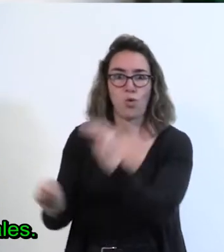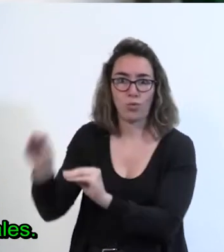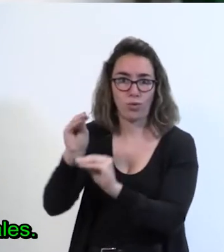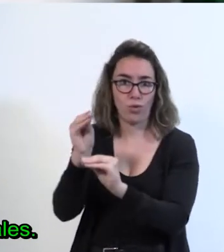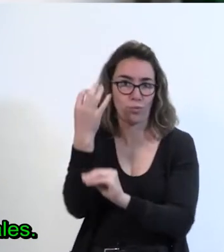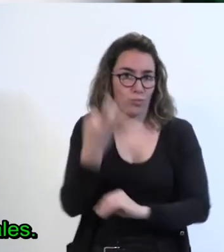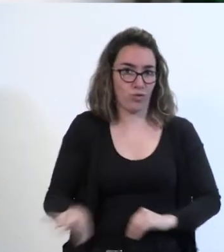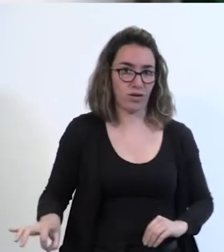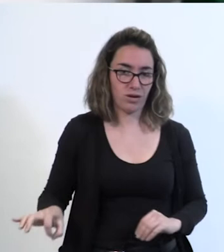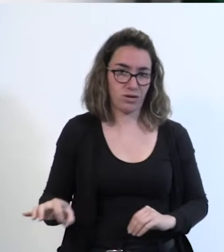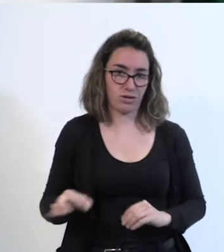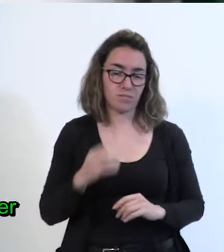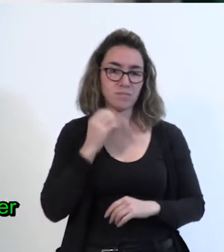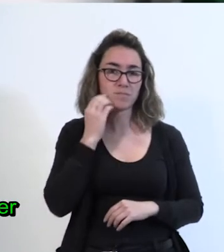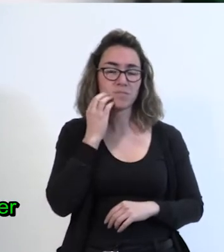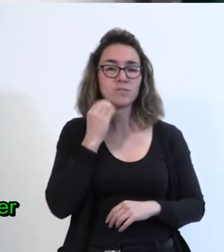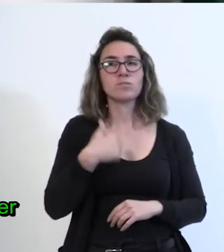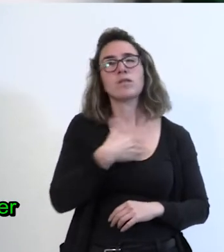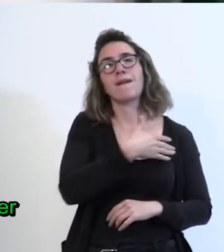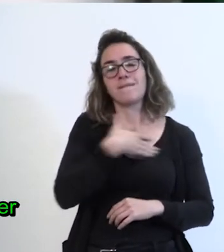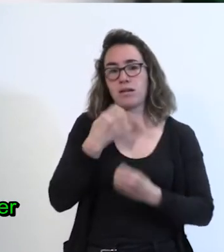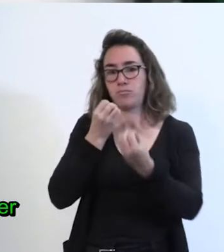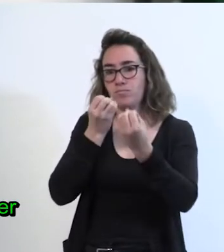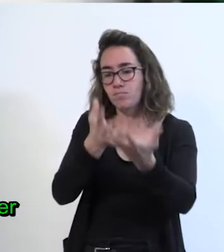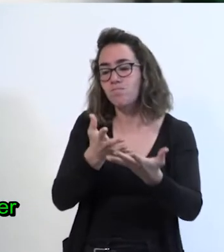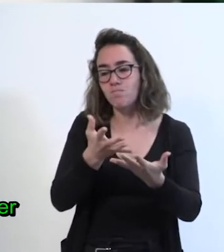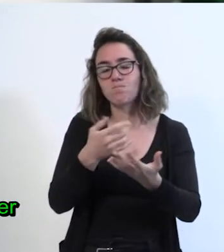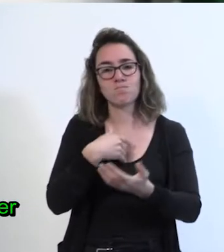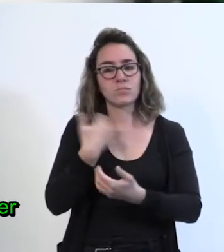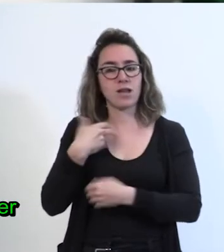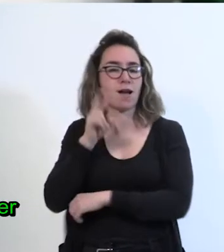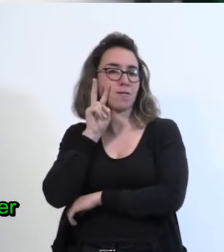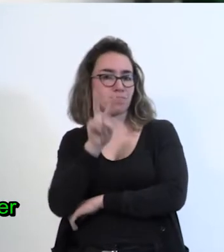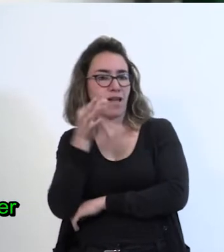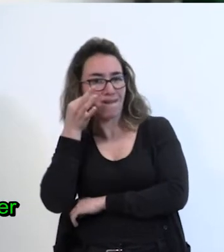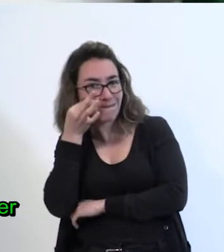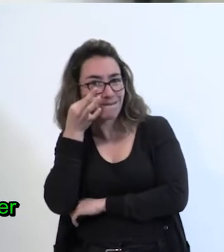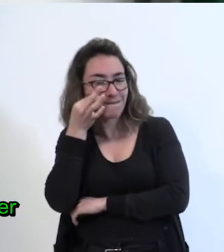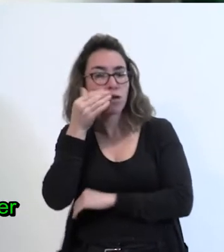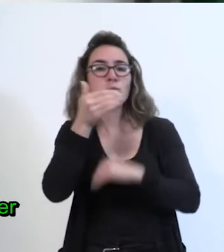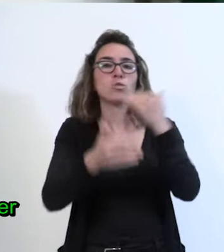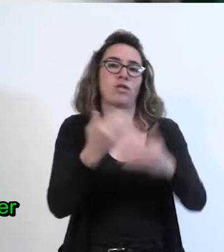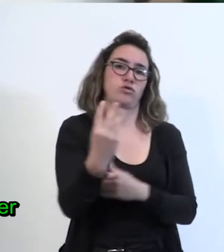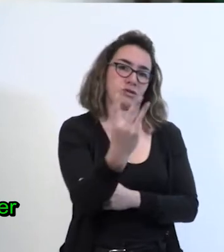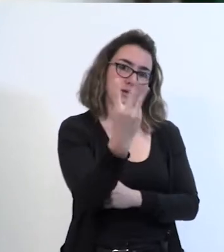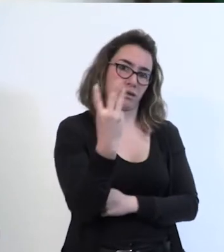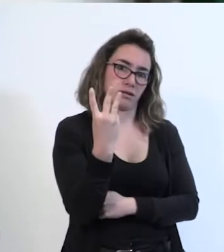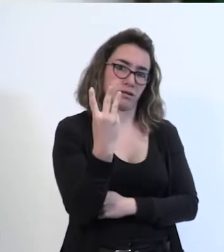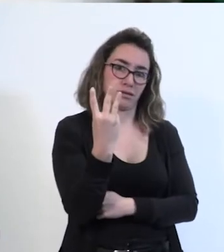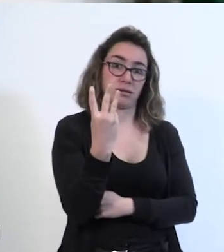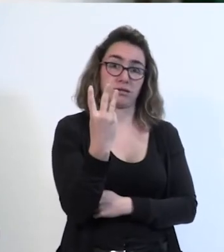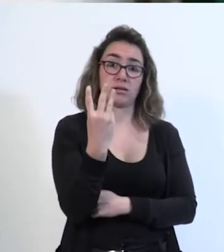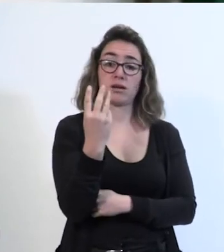problemas estructurales. Y yo quiero decir que he podido ver por lo menos tres procesos en